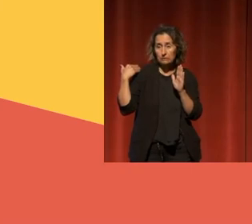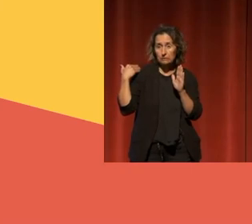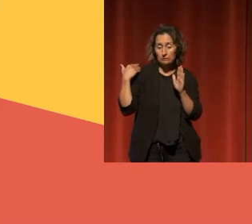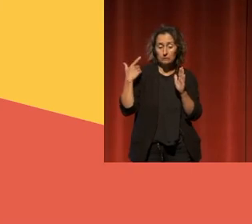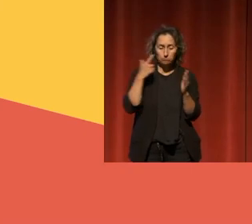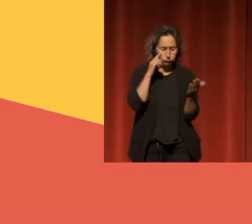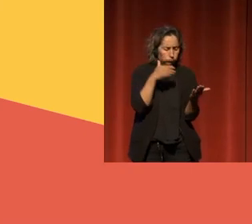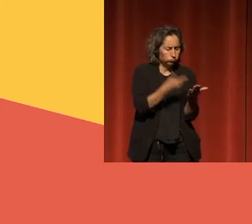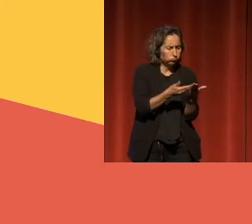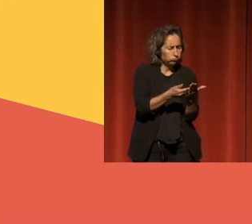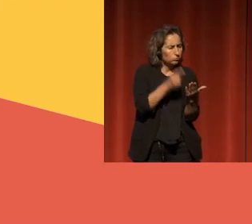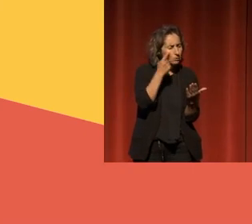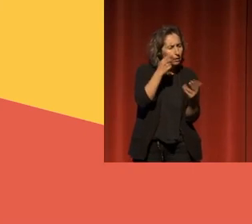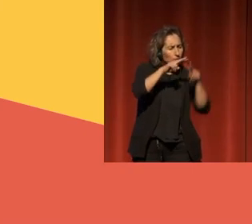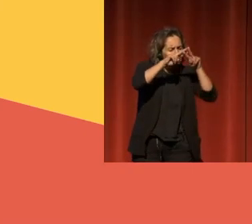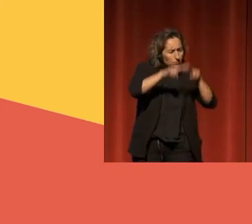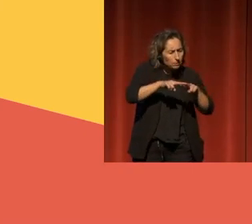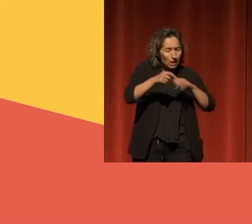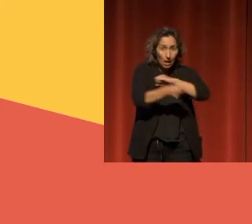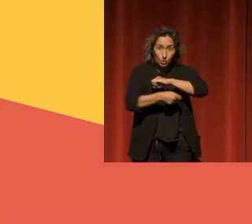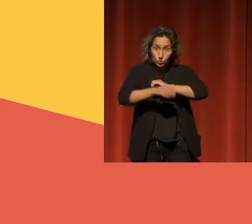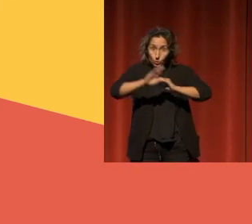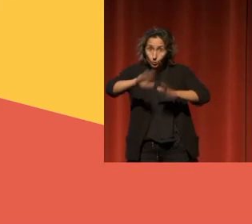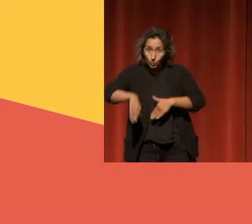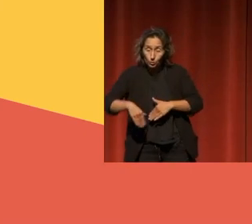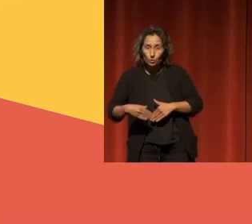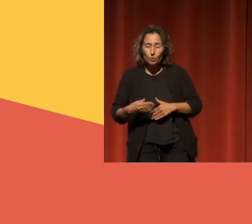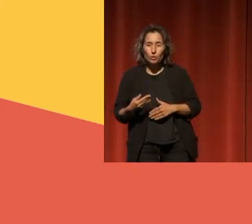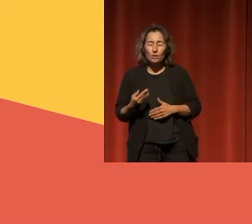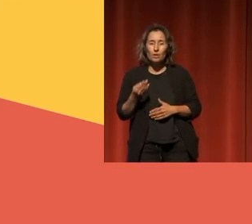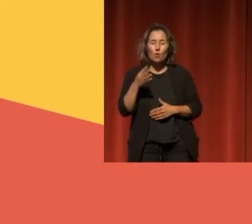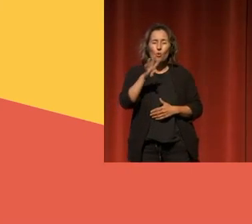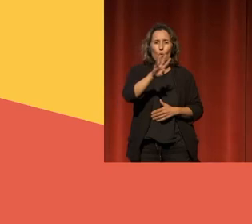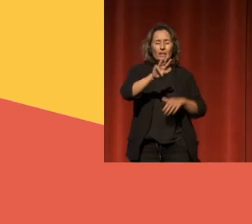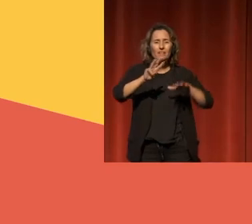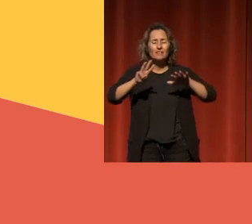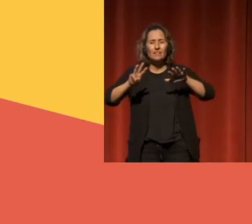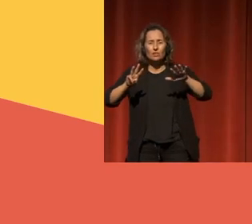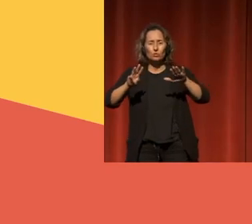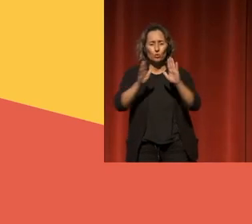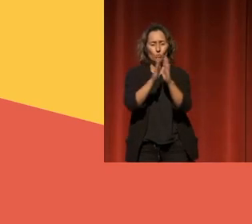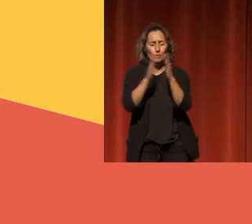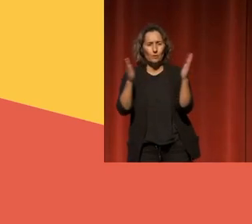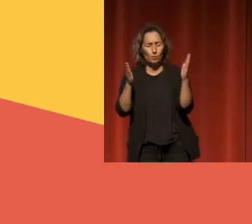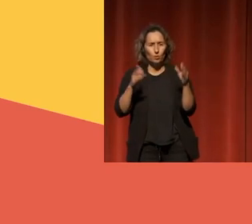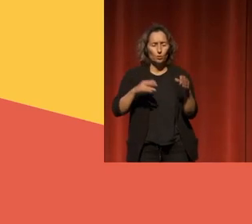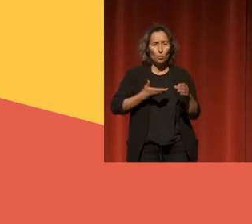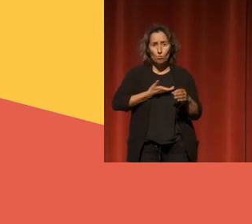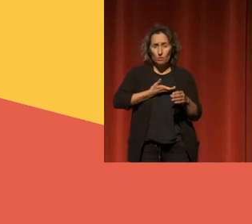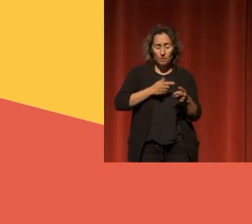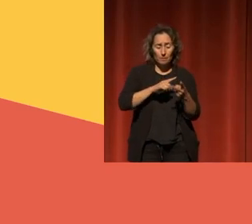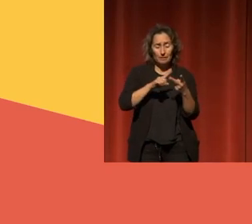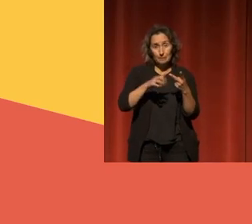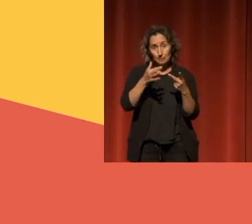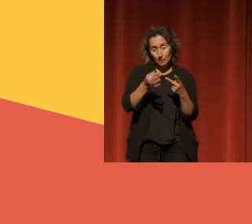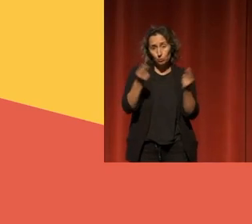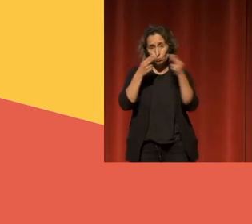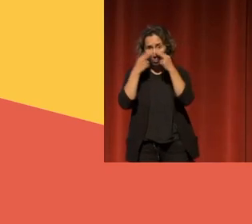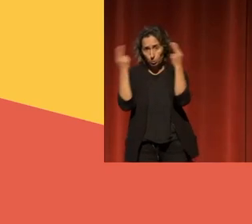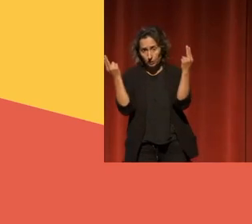contrasté luego a finales de agosto eran de 48 bibliotecas municipales y públicas que